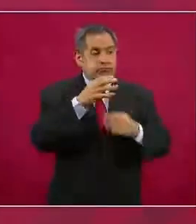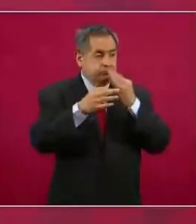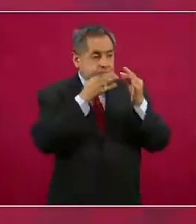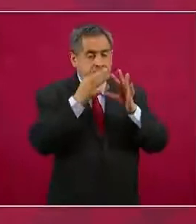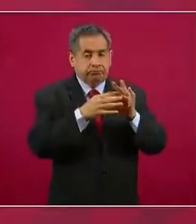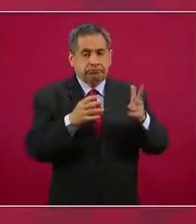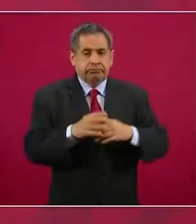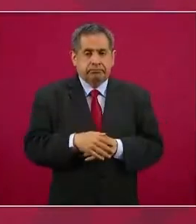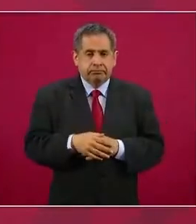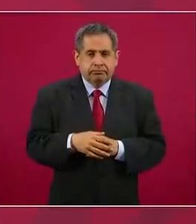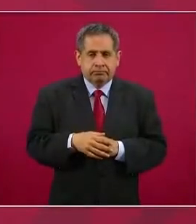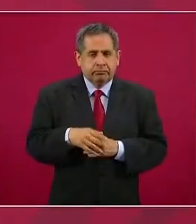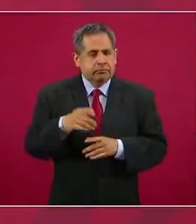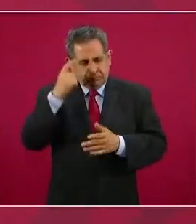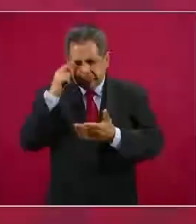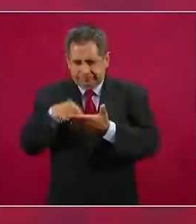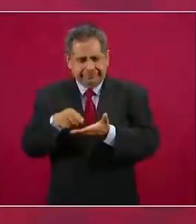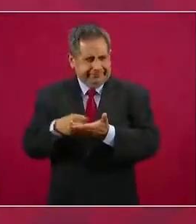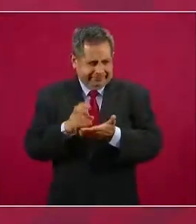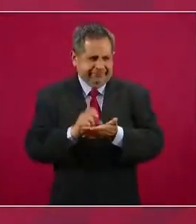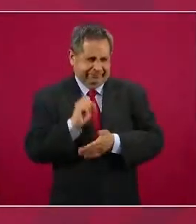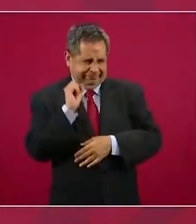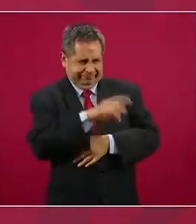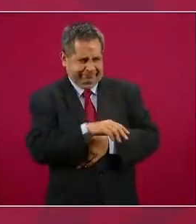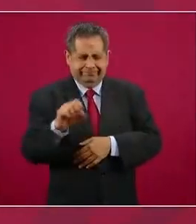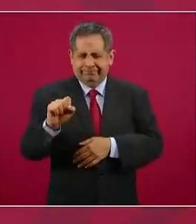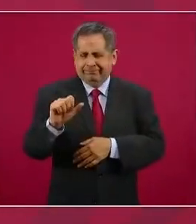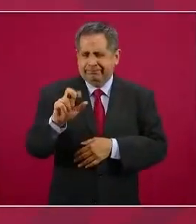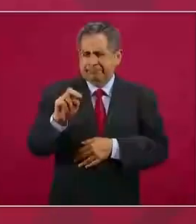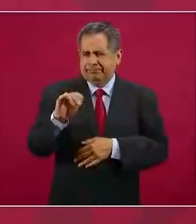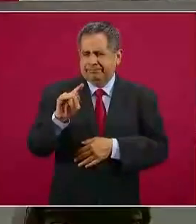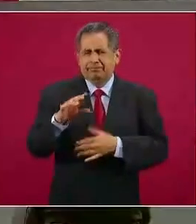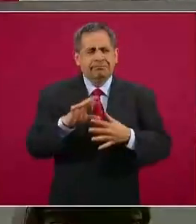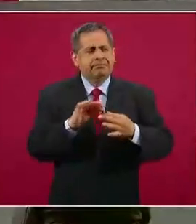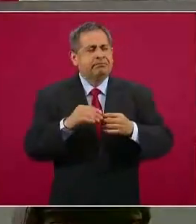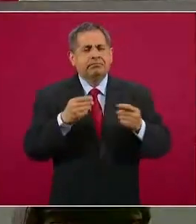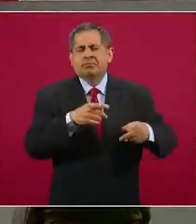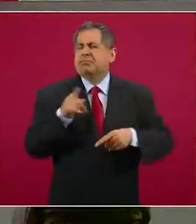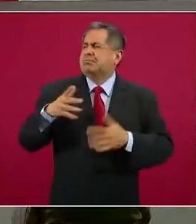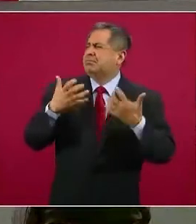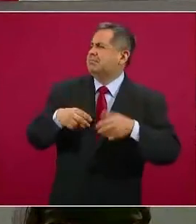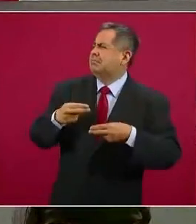Hay que procurar mandarle a Sarmiento el análisis. ¿Qué empresa es?